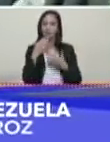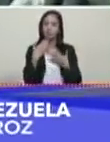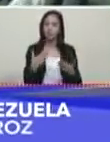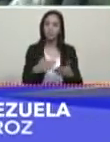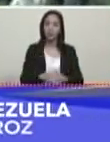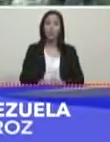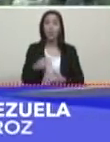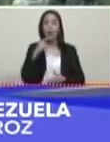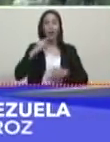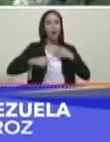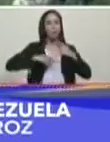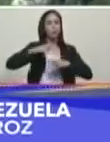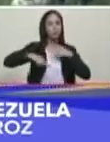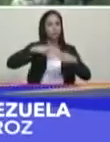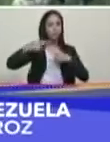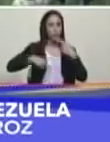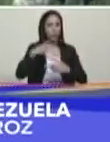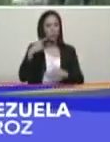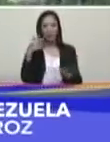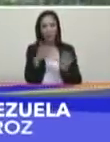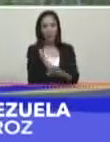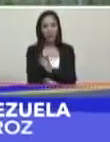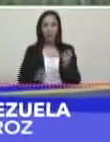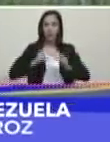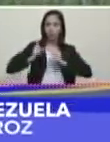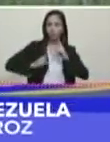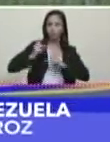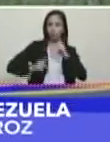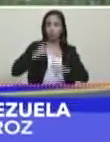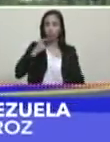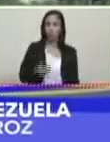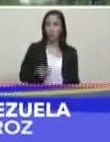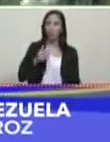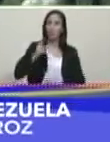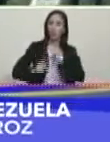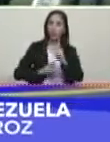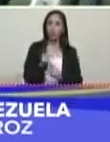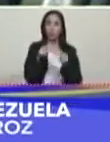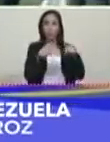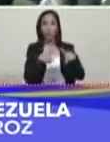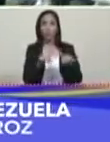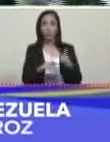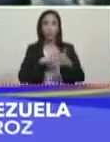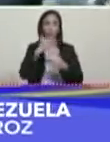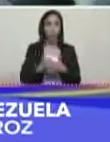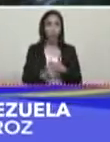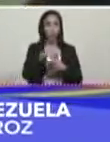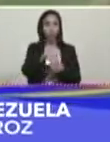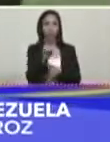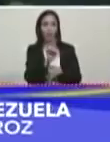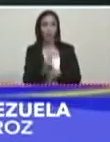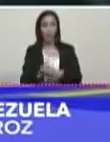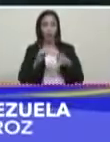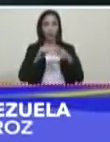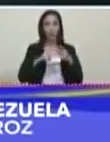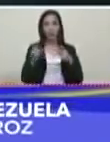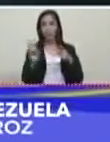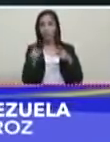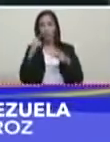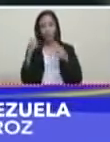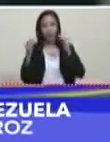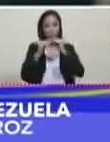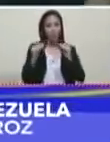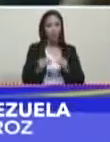revolucionario hoy que producir alimentos. Y este proyecto Vietnam-Venezuela tiene para nosotros un gran